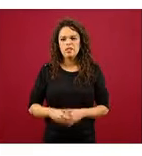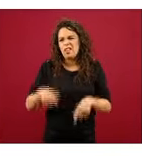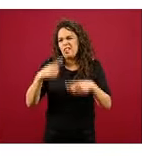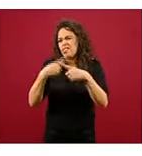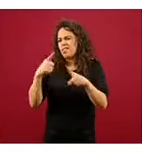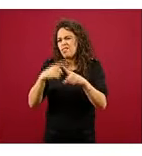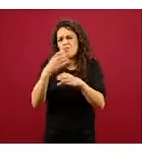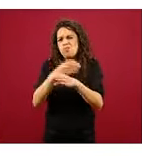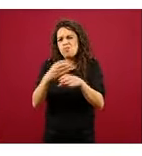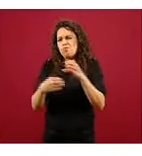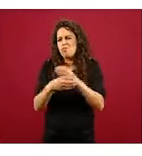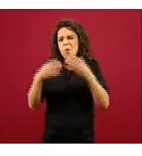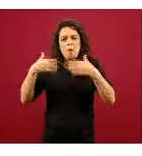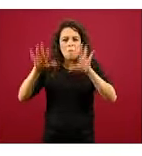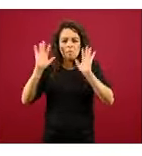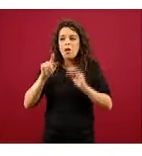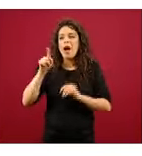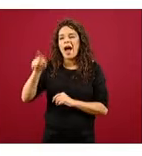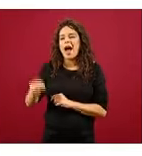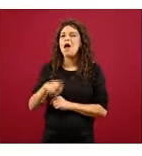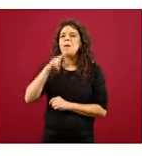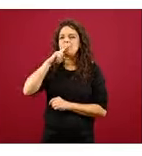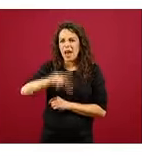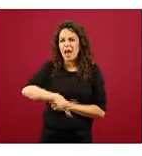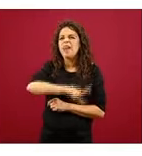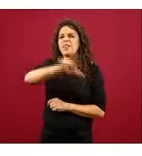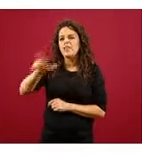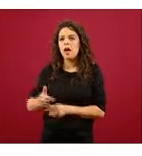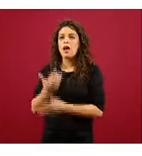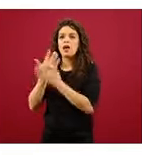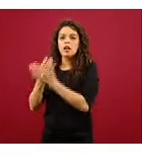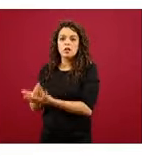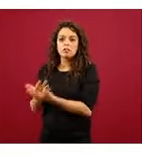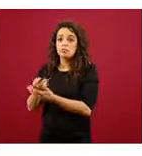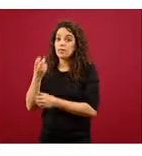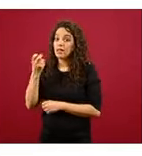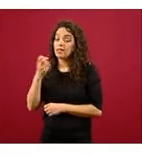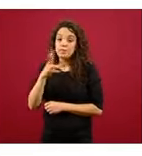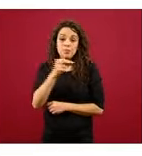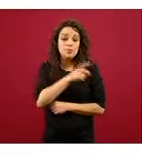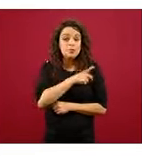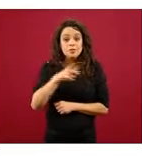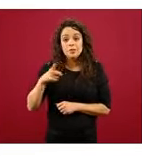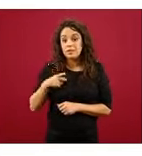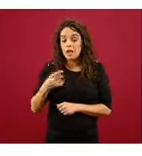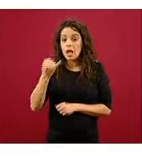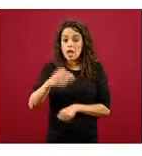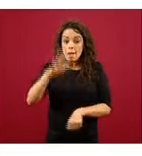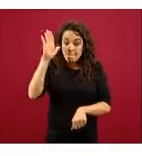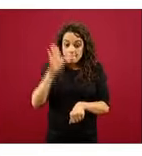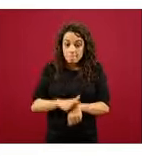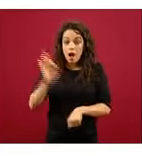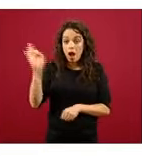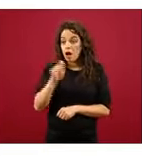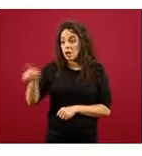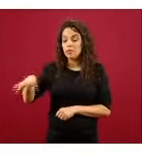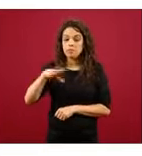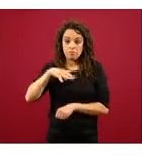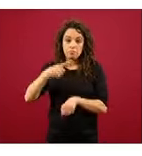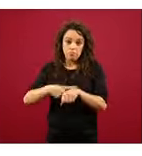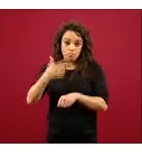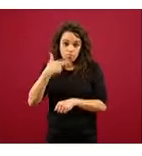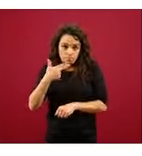situaciones esperan. Y lo que no queremos es precisamente que se esperen, en particular si son de este grupo. Nuevamente lo